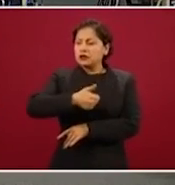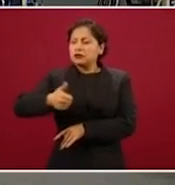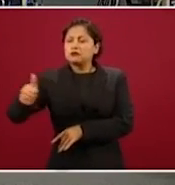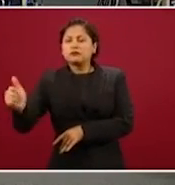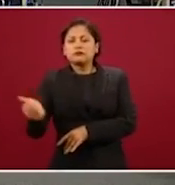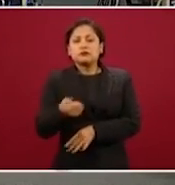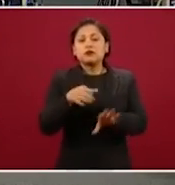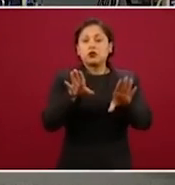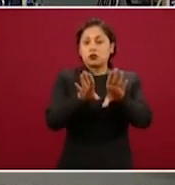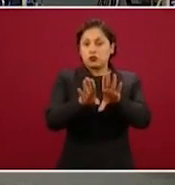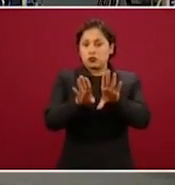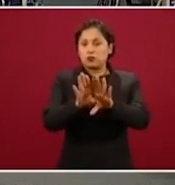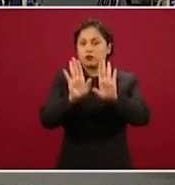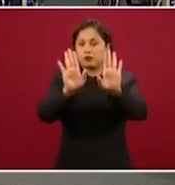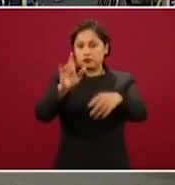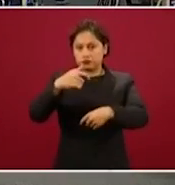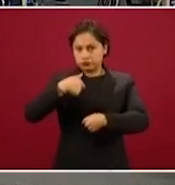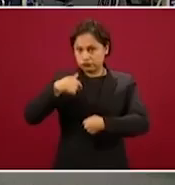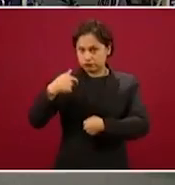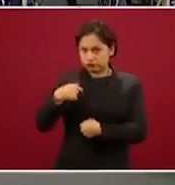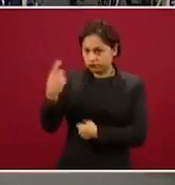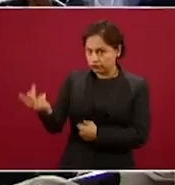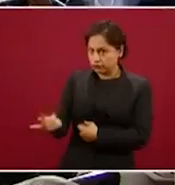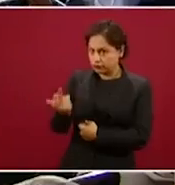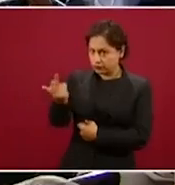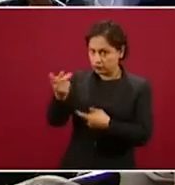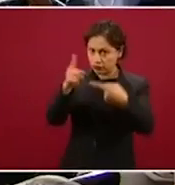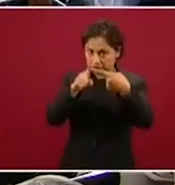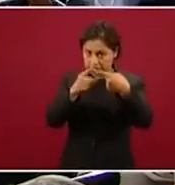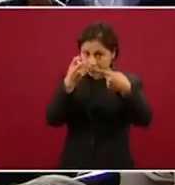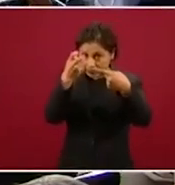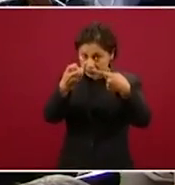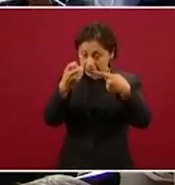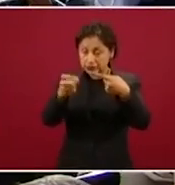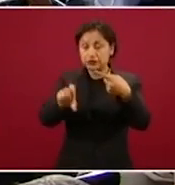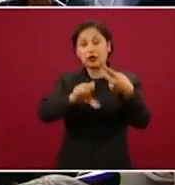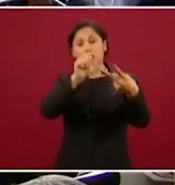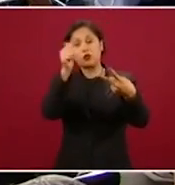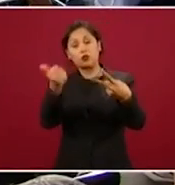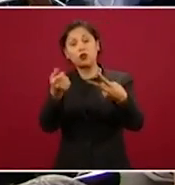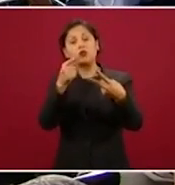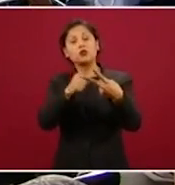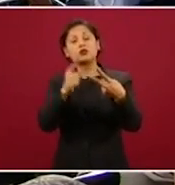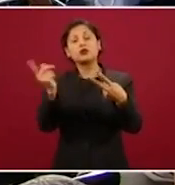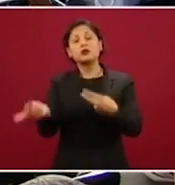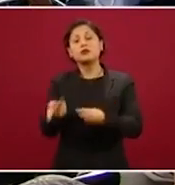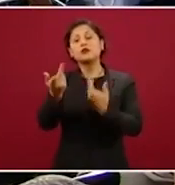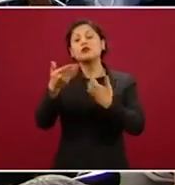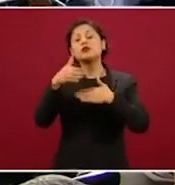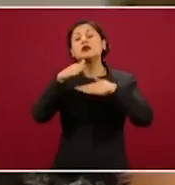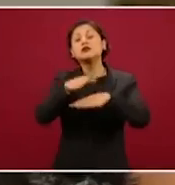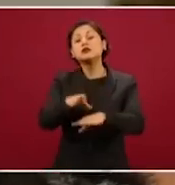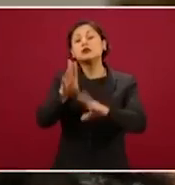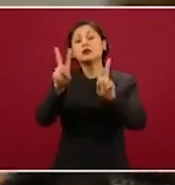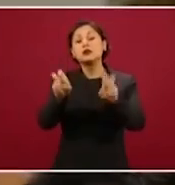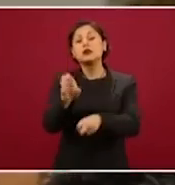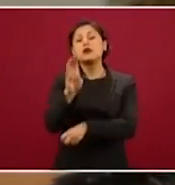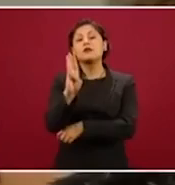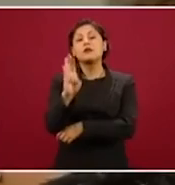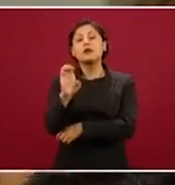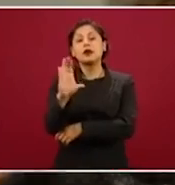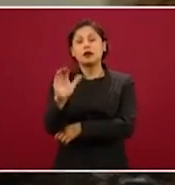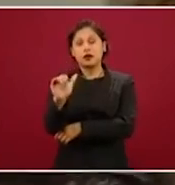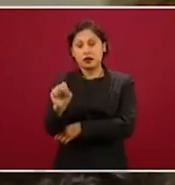sería la primera que yo le quería decir. Traigo una segunda pregunta con las becas. No sé si usted recuerde que yo